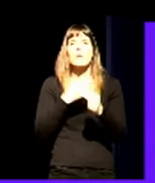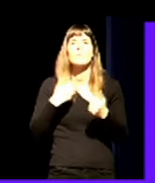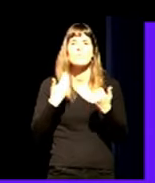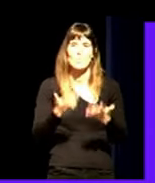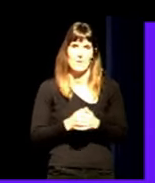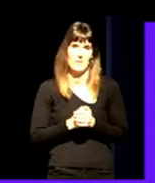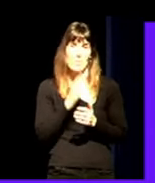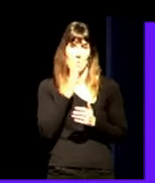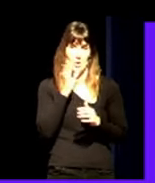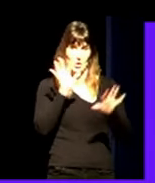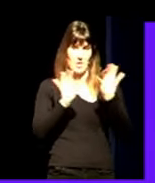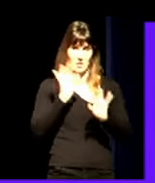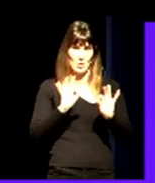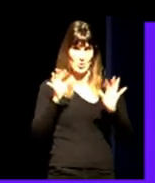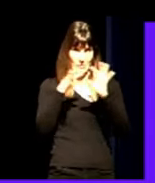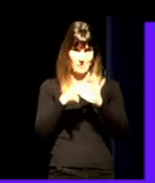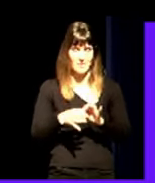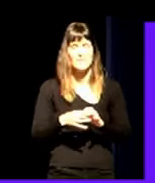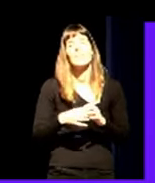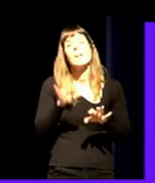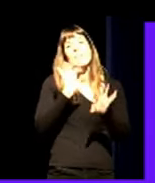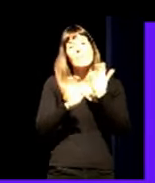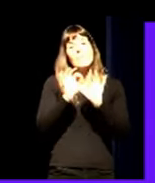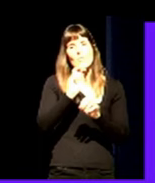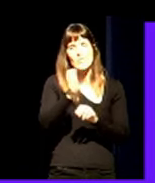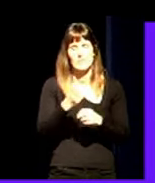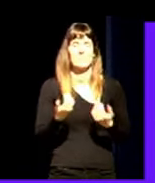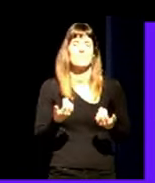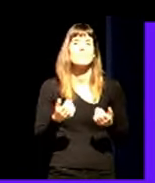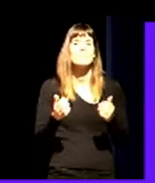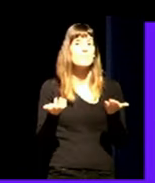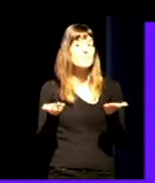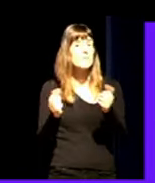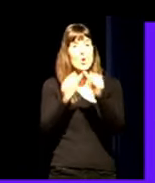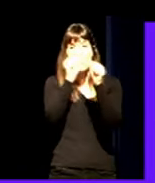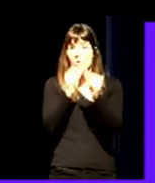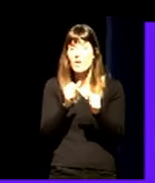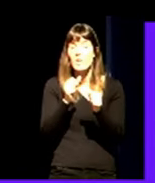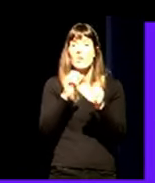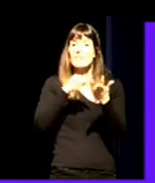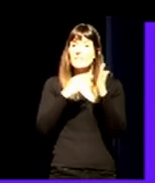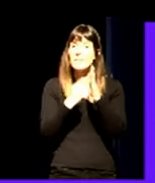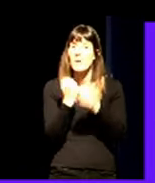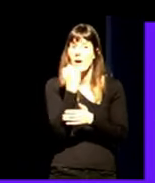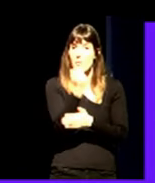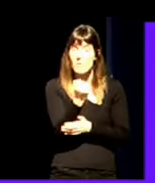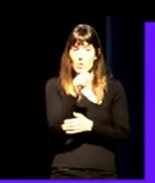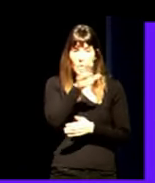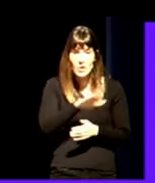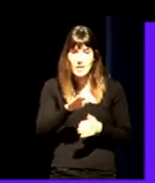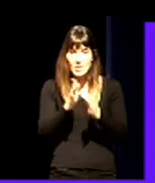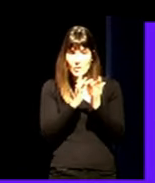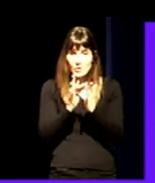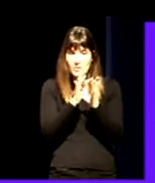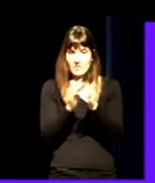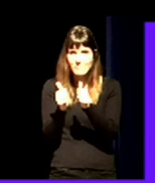importante. Bueno, otra decisión es qué modelo, qué SAI, qué sistema de apoyo entre iguales nos interesa poner